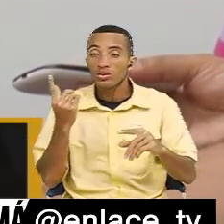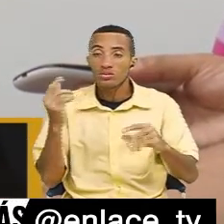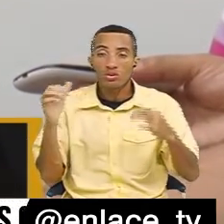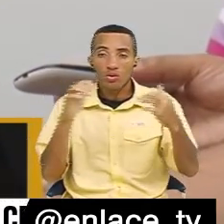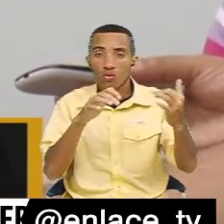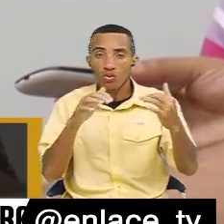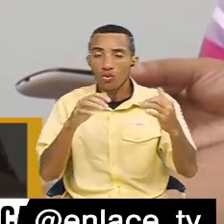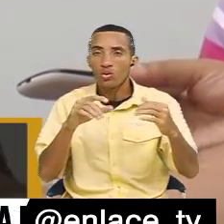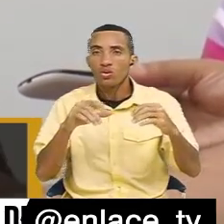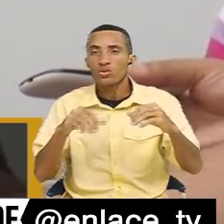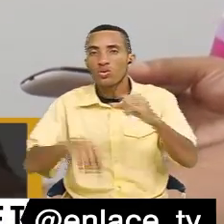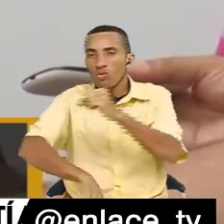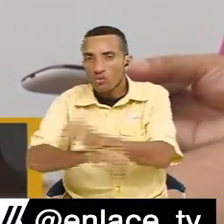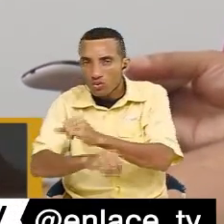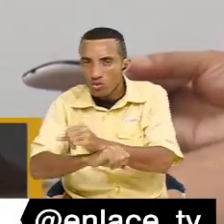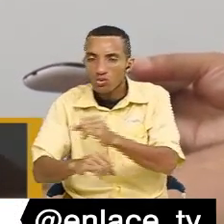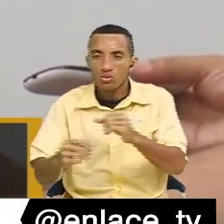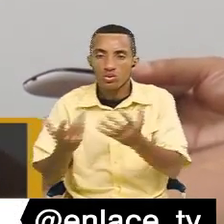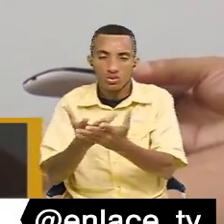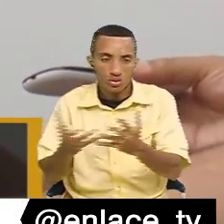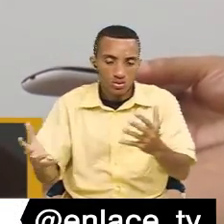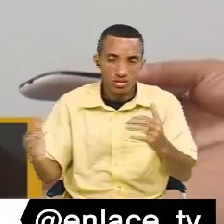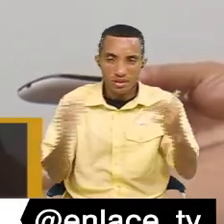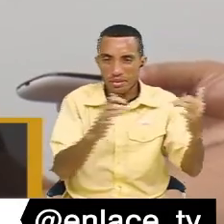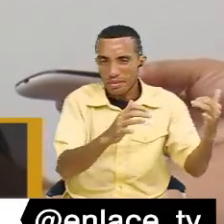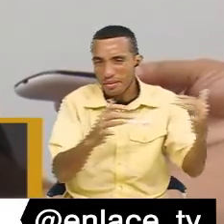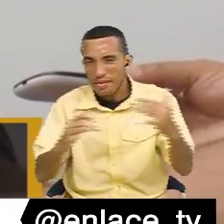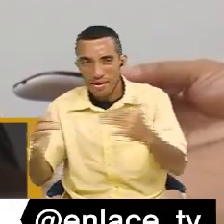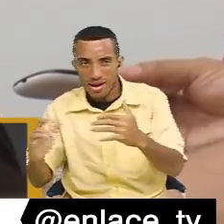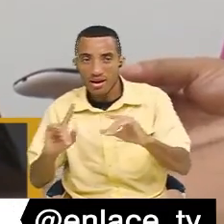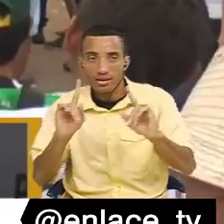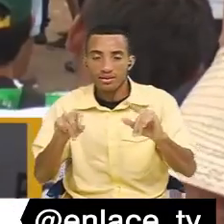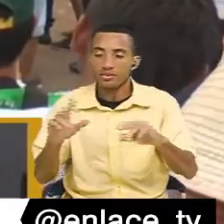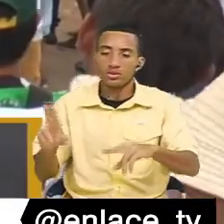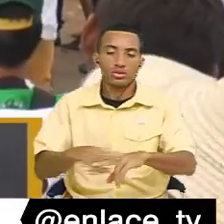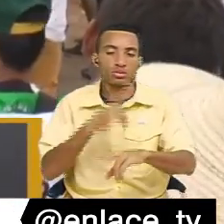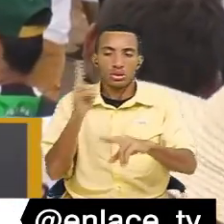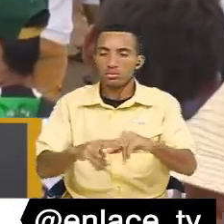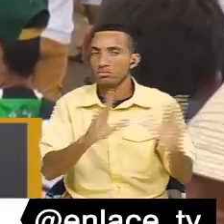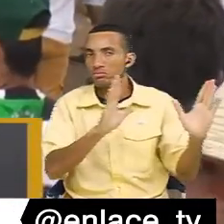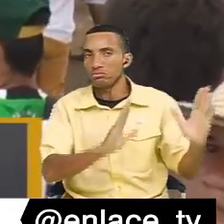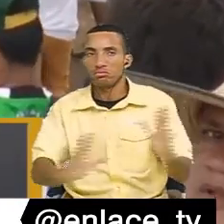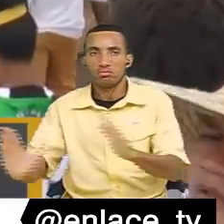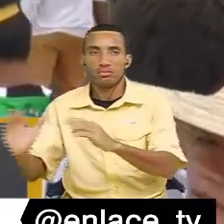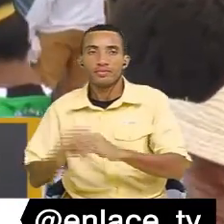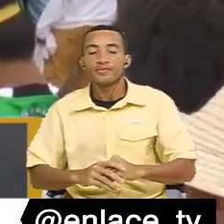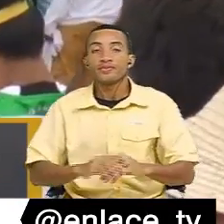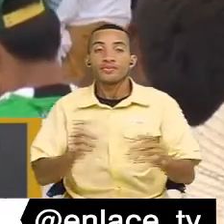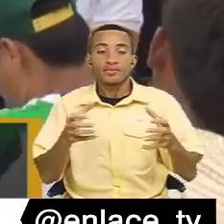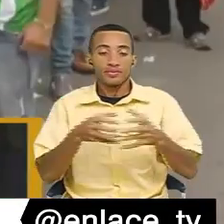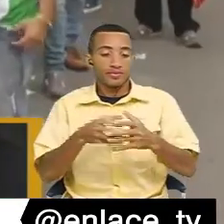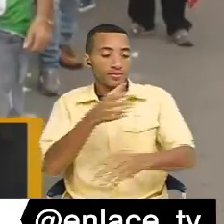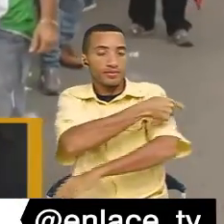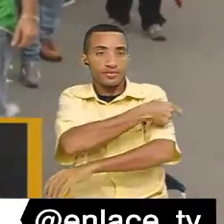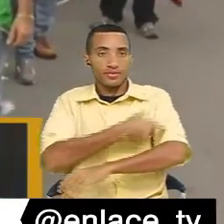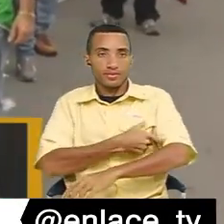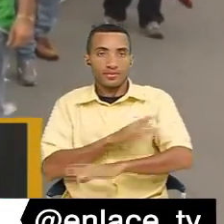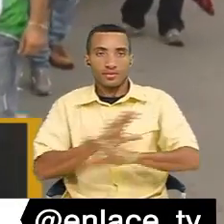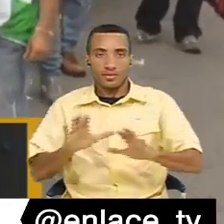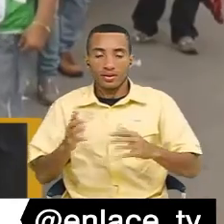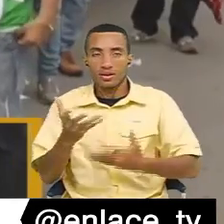el evento se realice con la mayor normalidad en la ciudad. En el último Comité Local de Seguridad y Convivencia en el